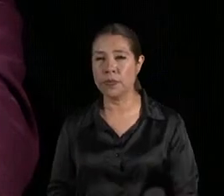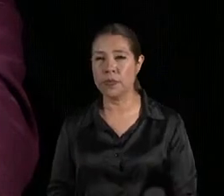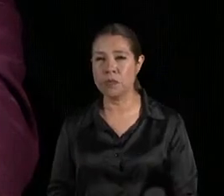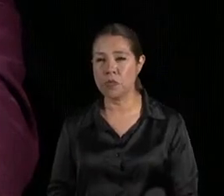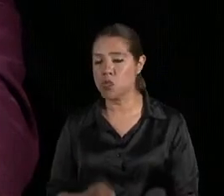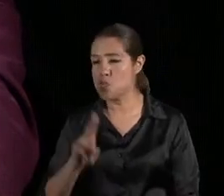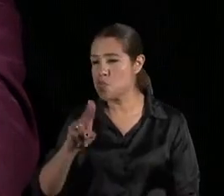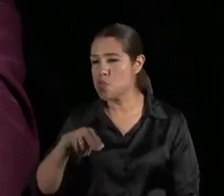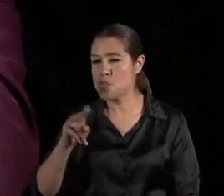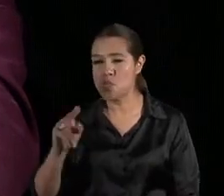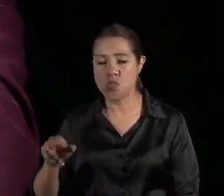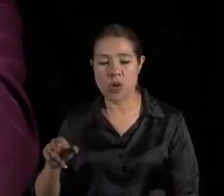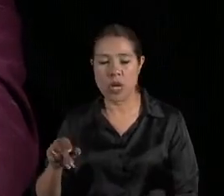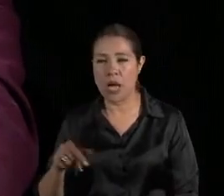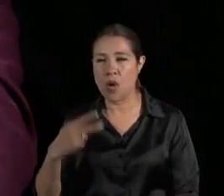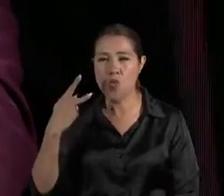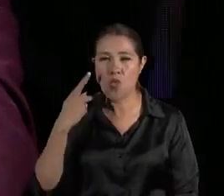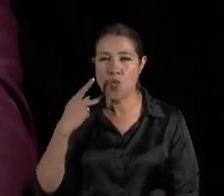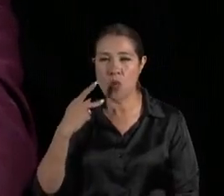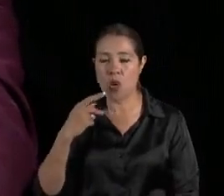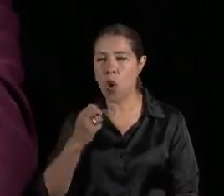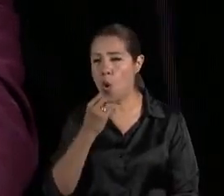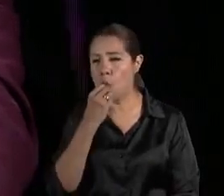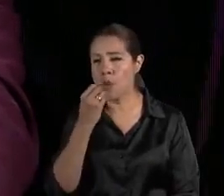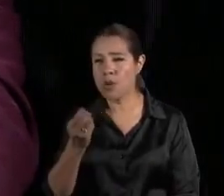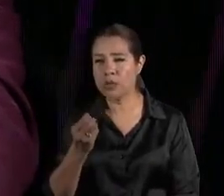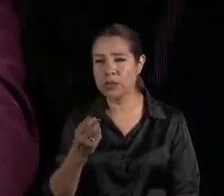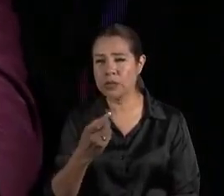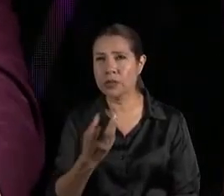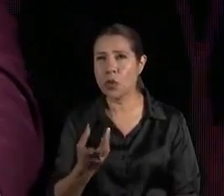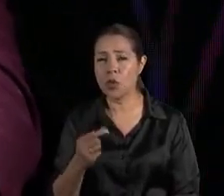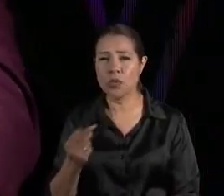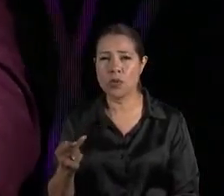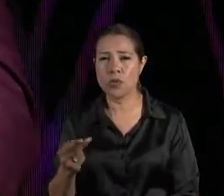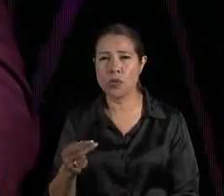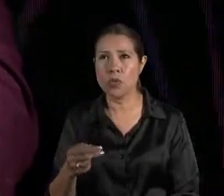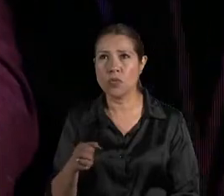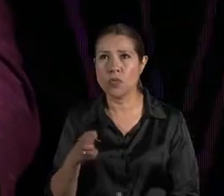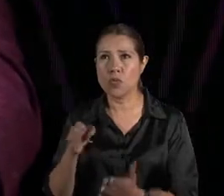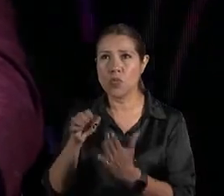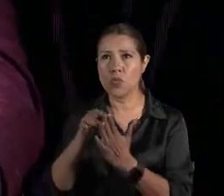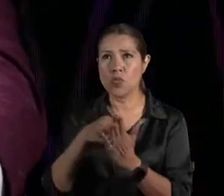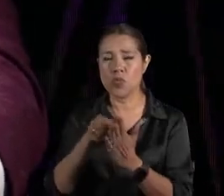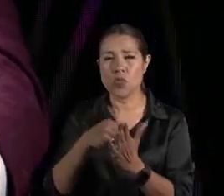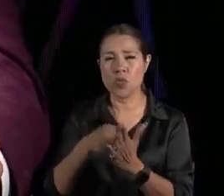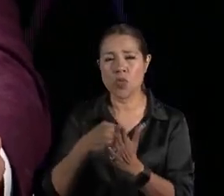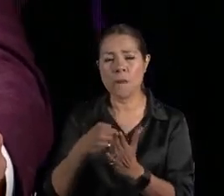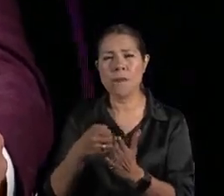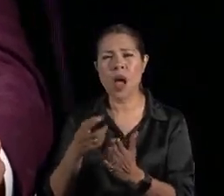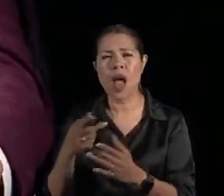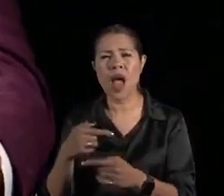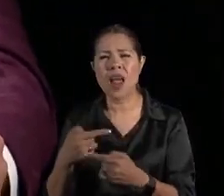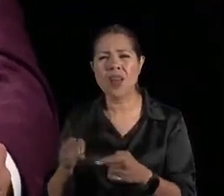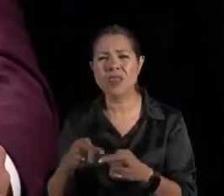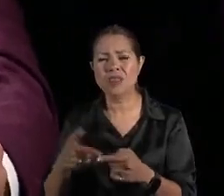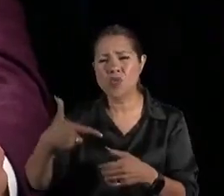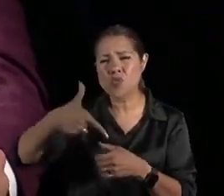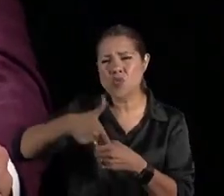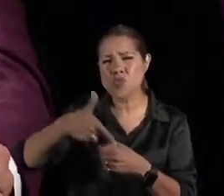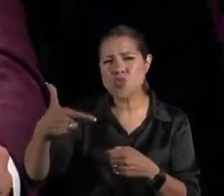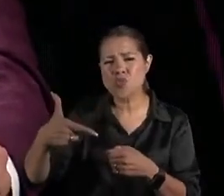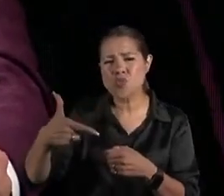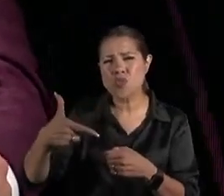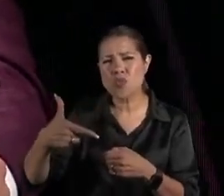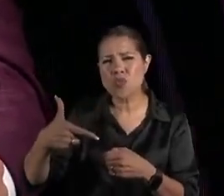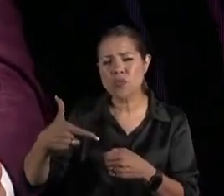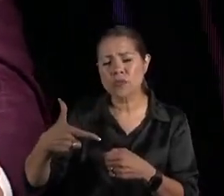un procurador había mostrado a la opinión pública un rastrillo con los que algunos gasolineros dan